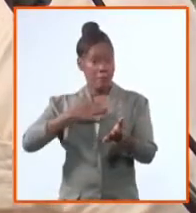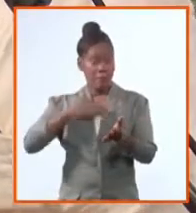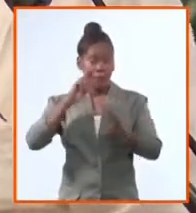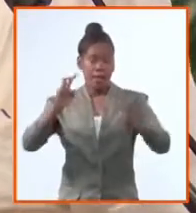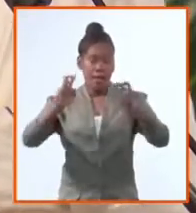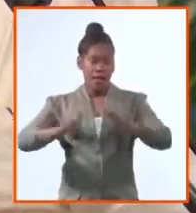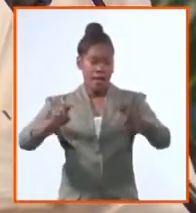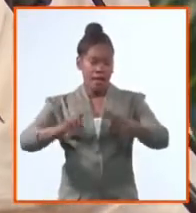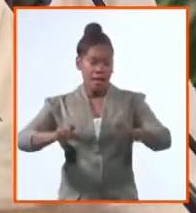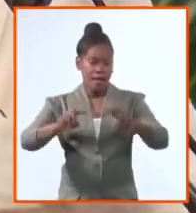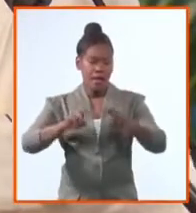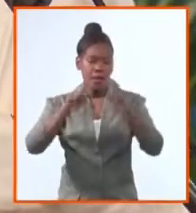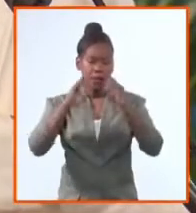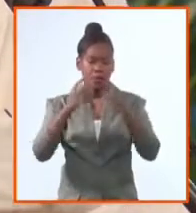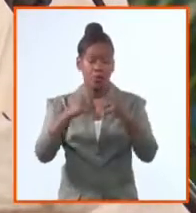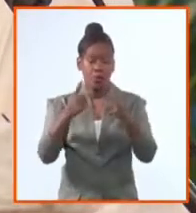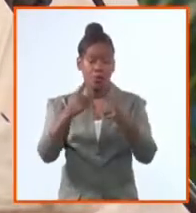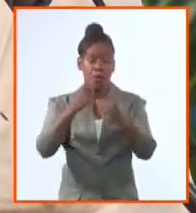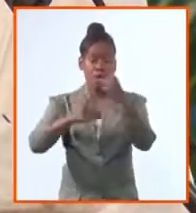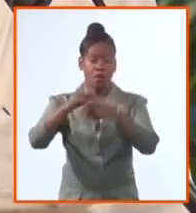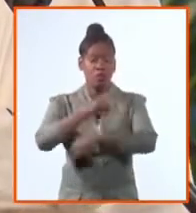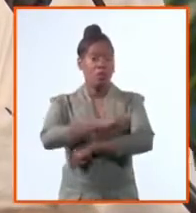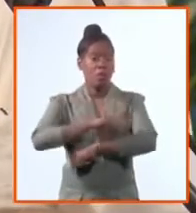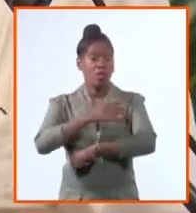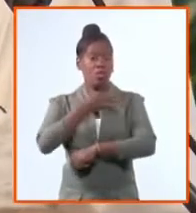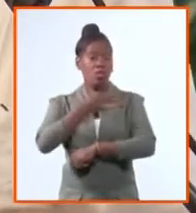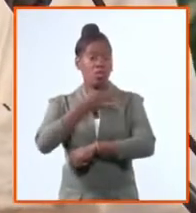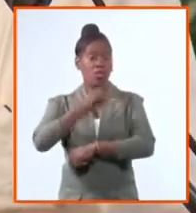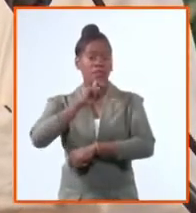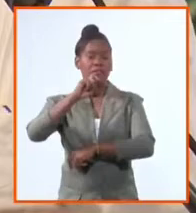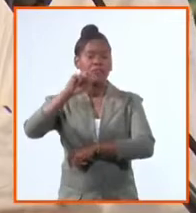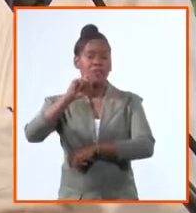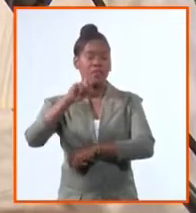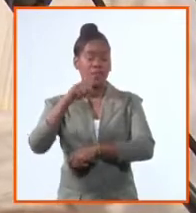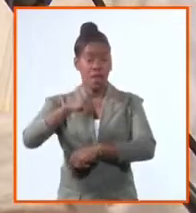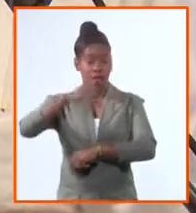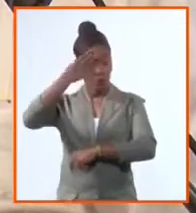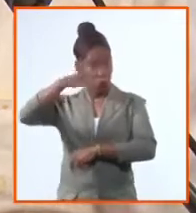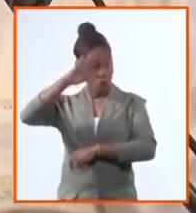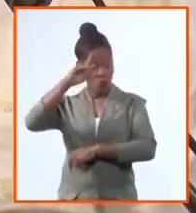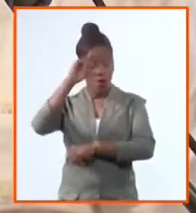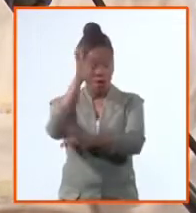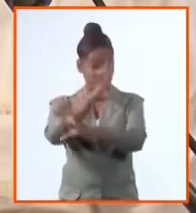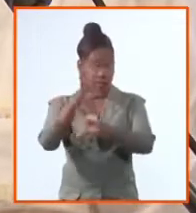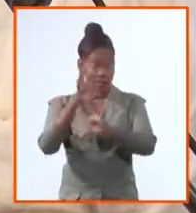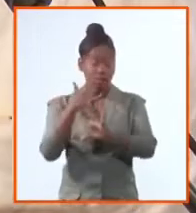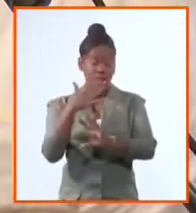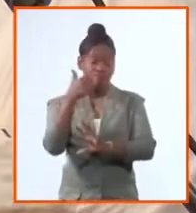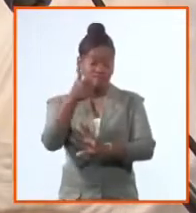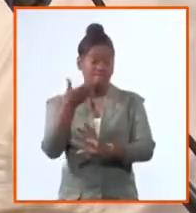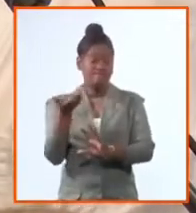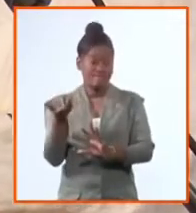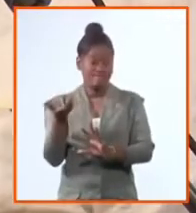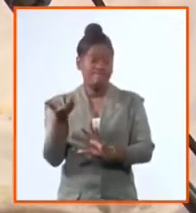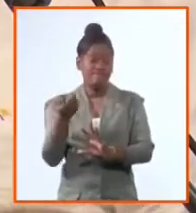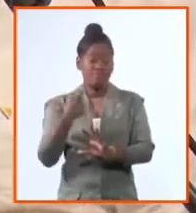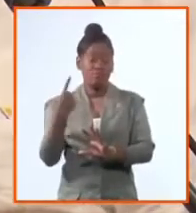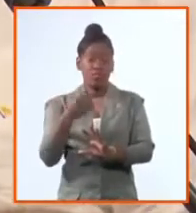países pobres de desarrollo científico. Y nosotros en Cuba andamos por